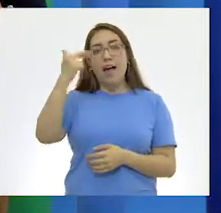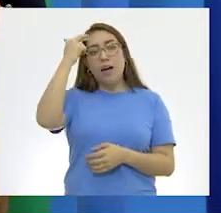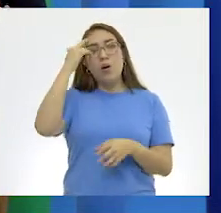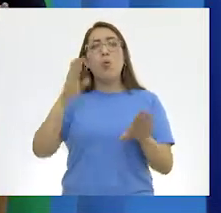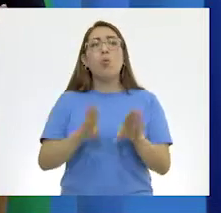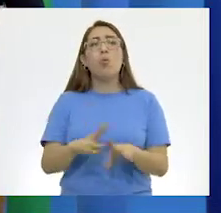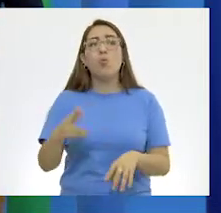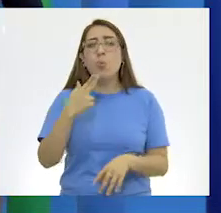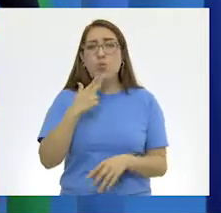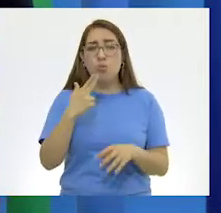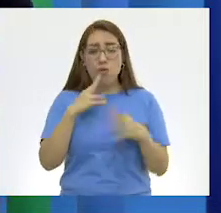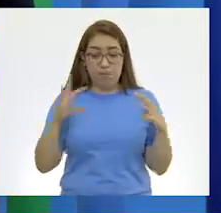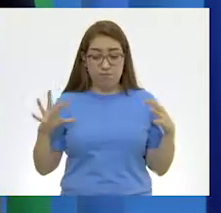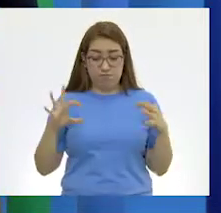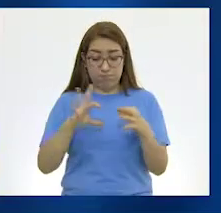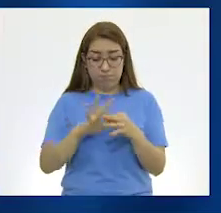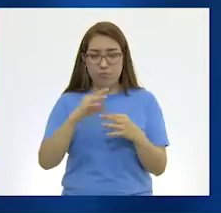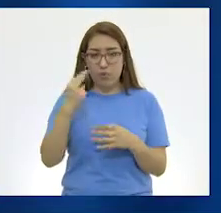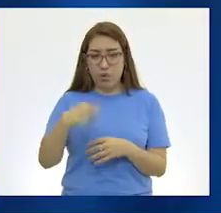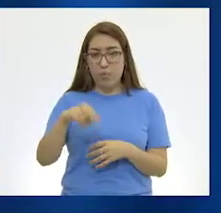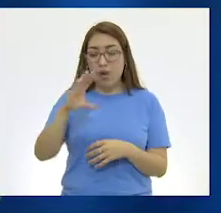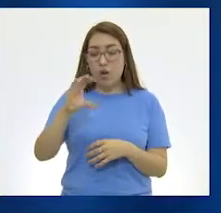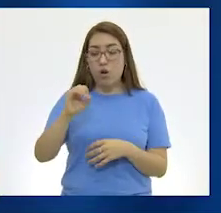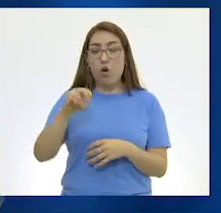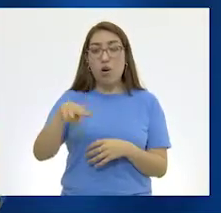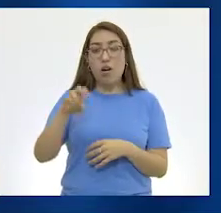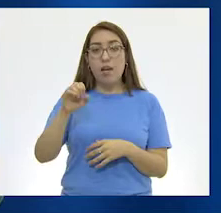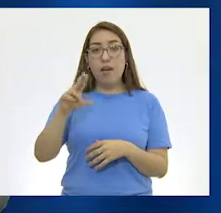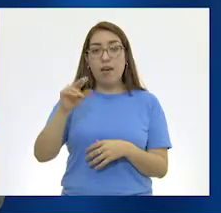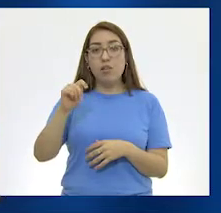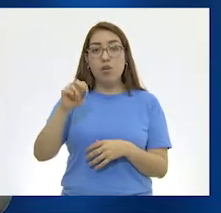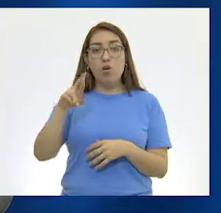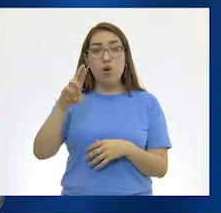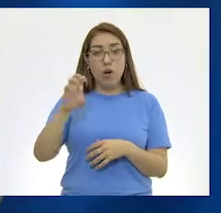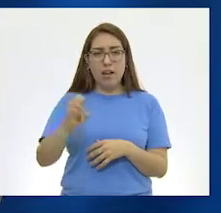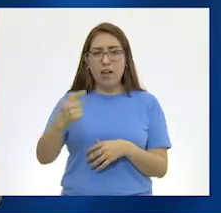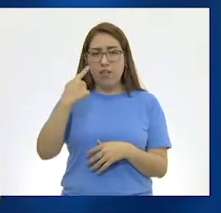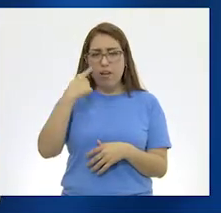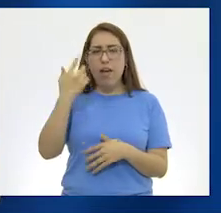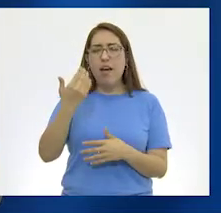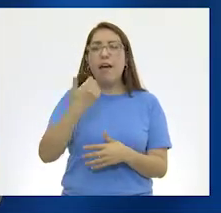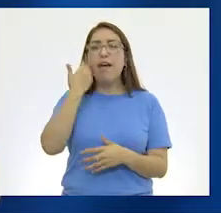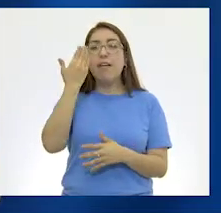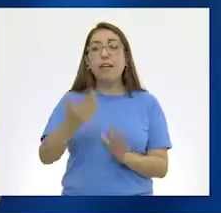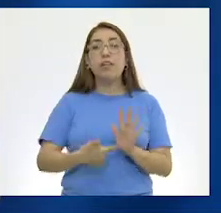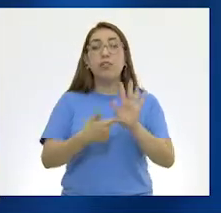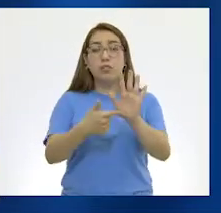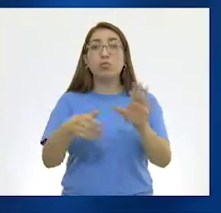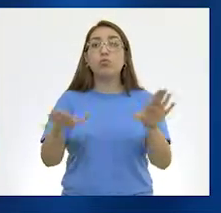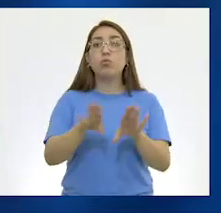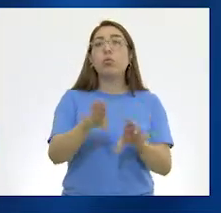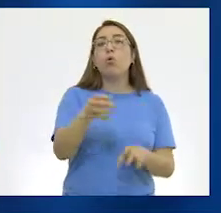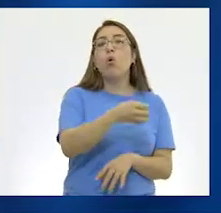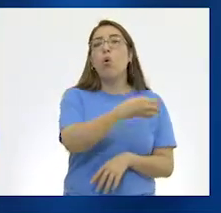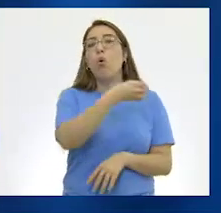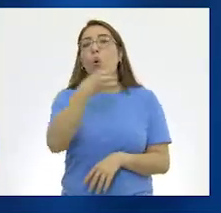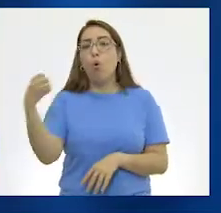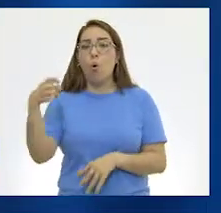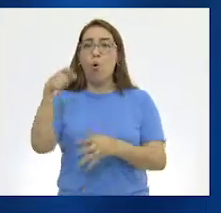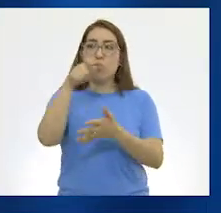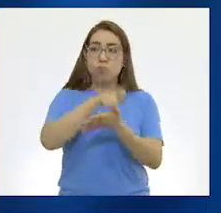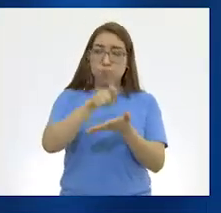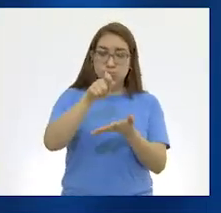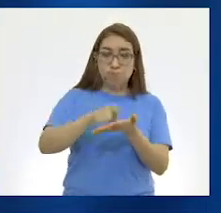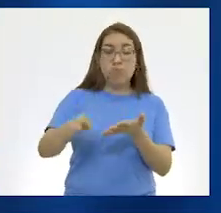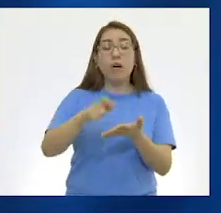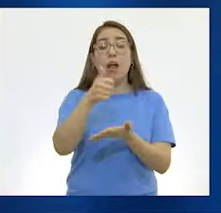conectores. Exactamente. Quiero mostrarles cómo elaboré algunas de mis oraciones y párrafos. Voy a escribir la oración principal